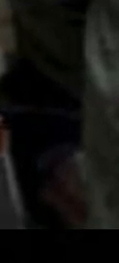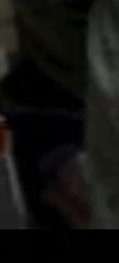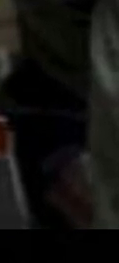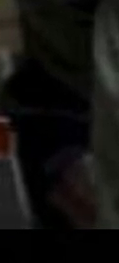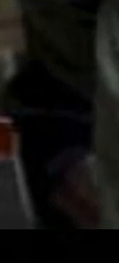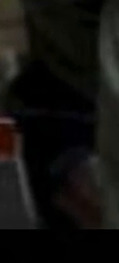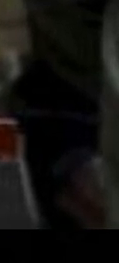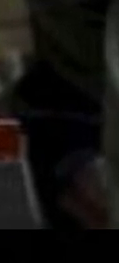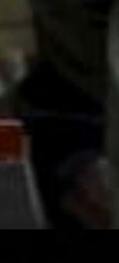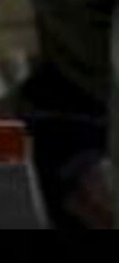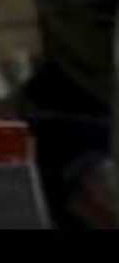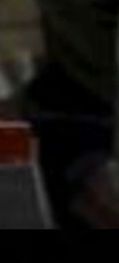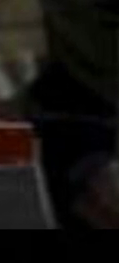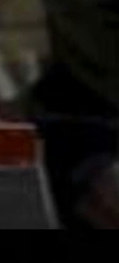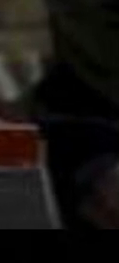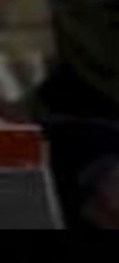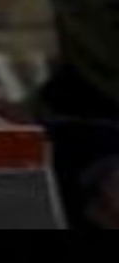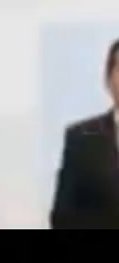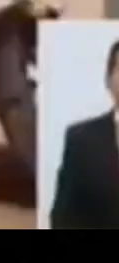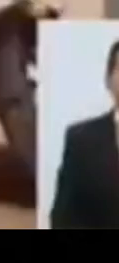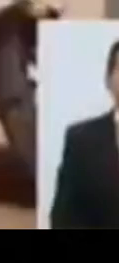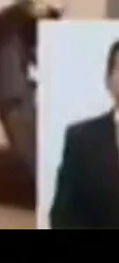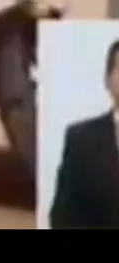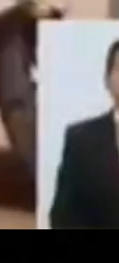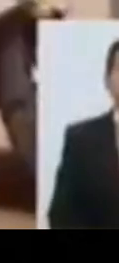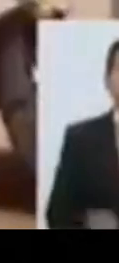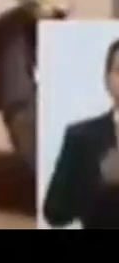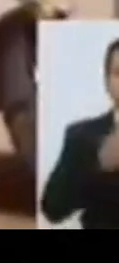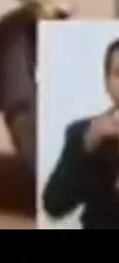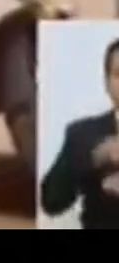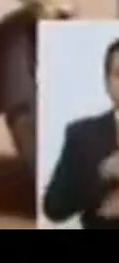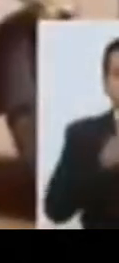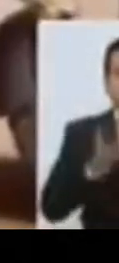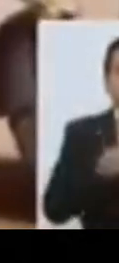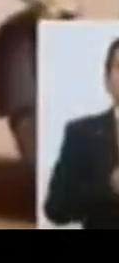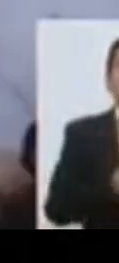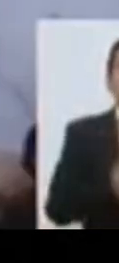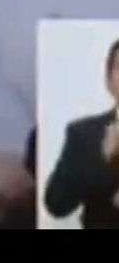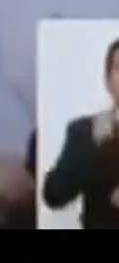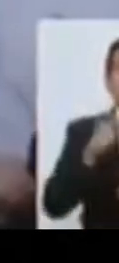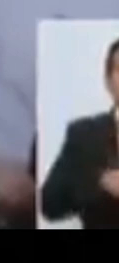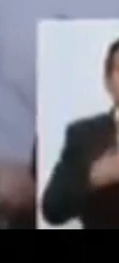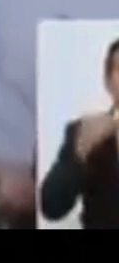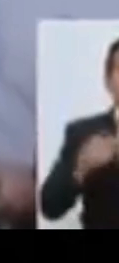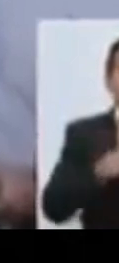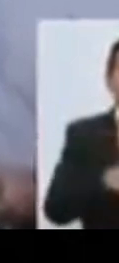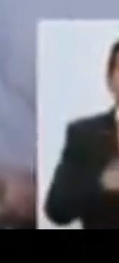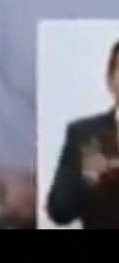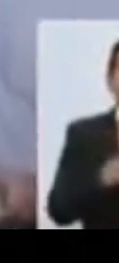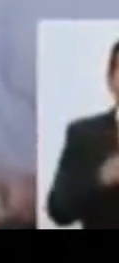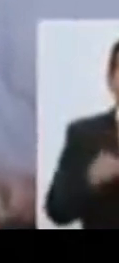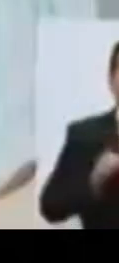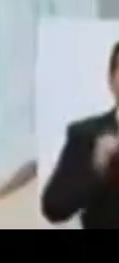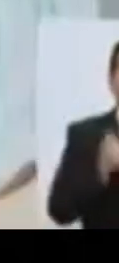equipo investigativo. Gracias por estar acá. Noticias al Día. Primero, buenas noches, diputado Ángelo. Mañana se va a realizar una sesión en la